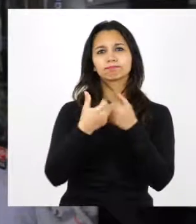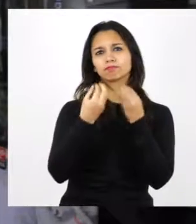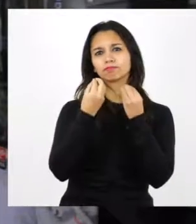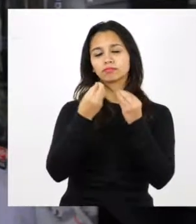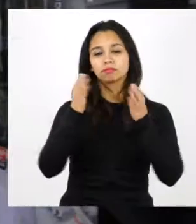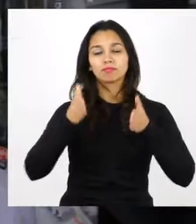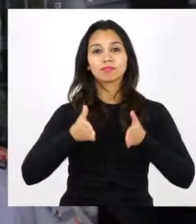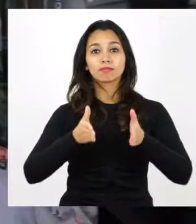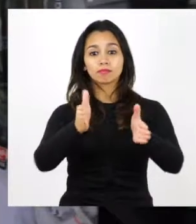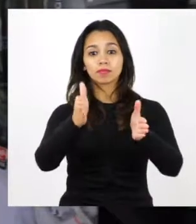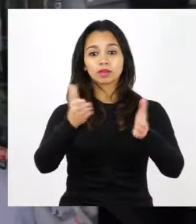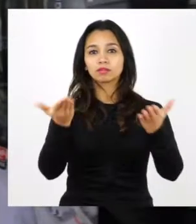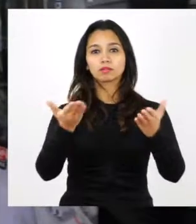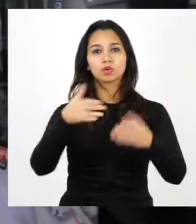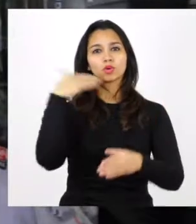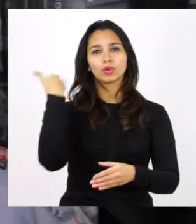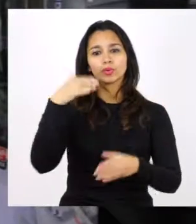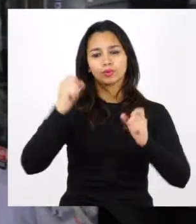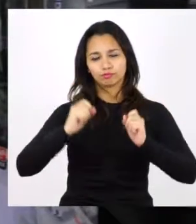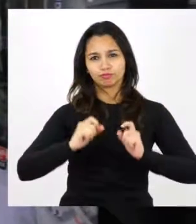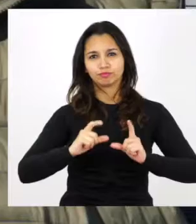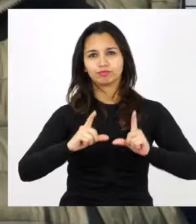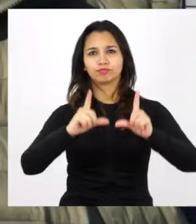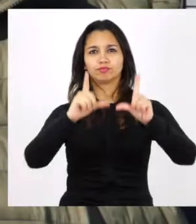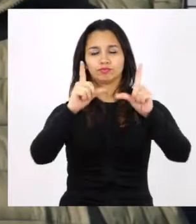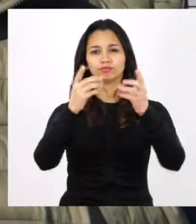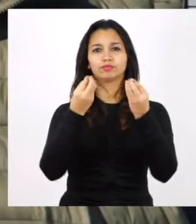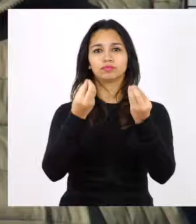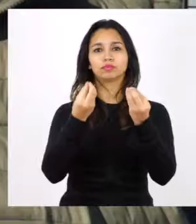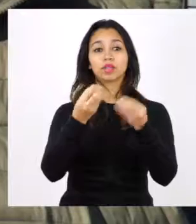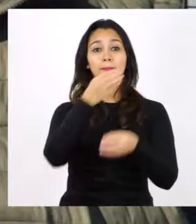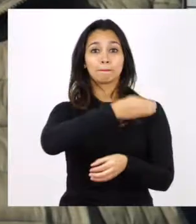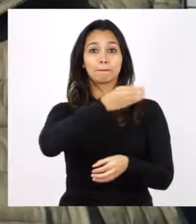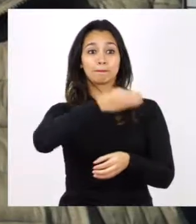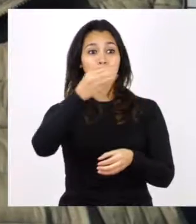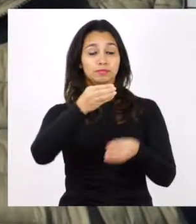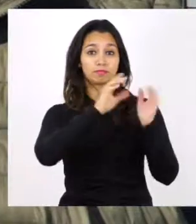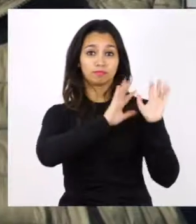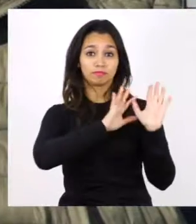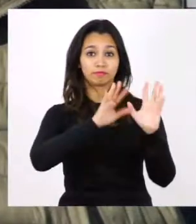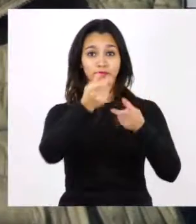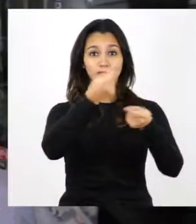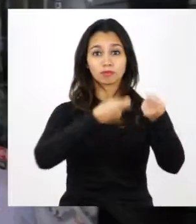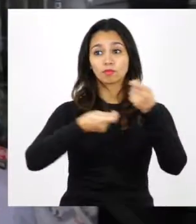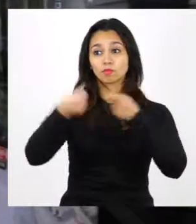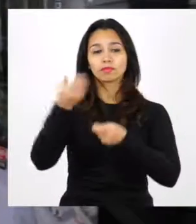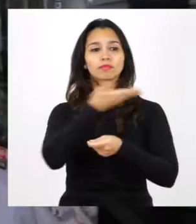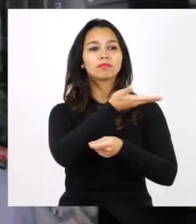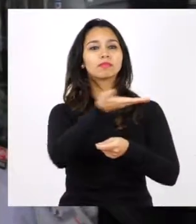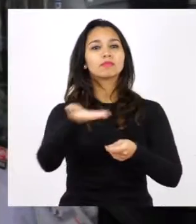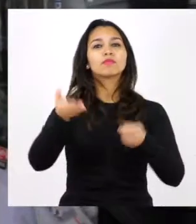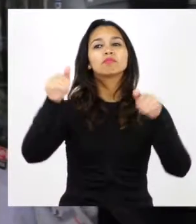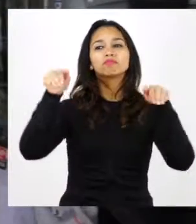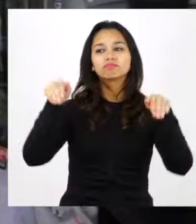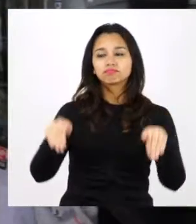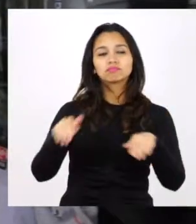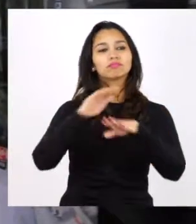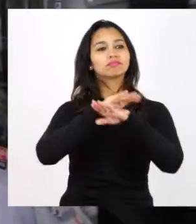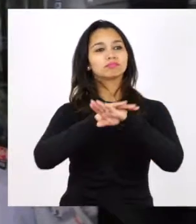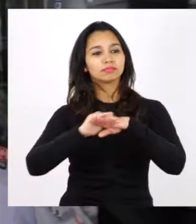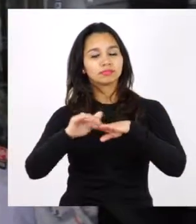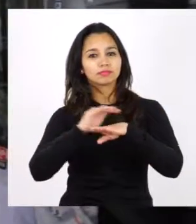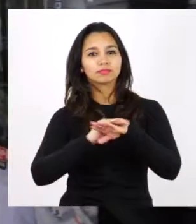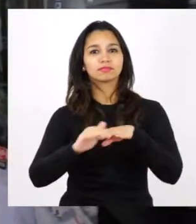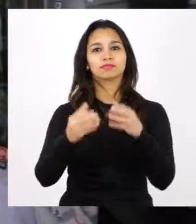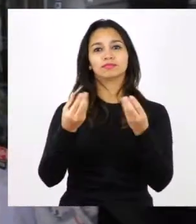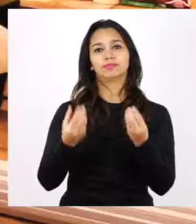nos formalicemos como un barrio y logremos unificarnos y poder entregarle al cliente un lugar agradable y cómodo donde venir a